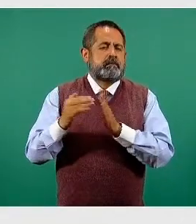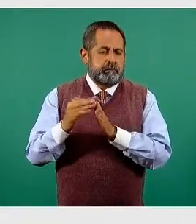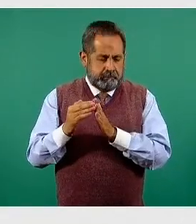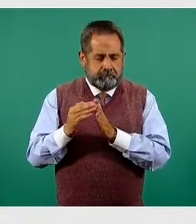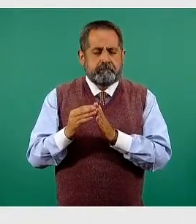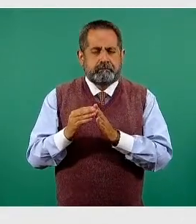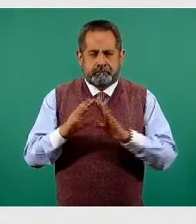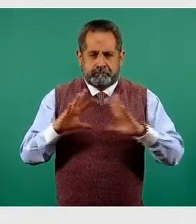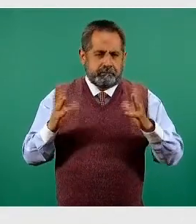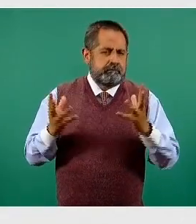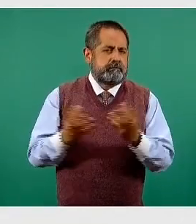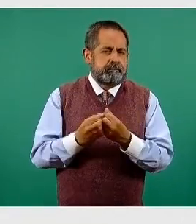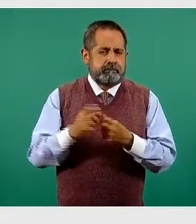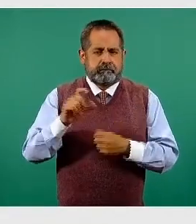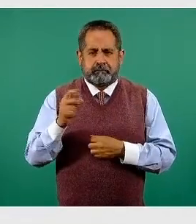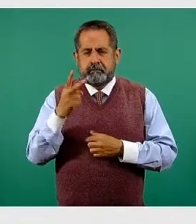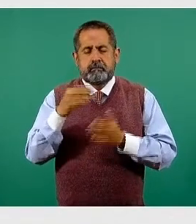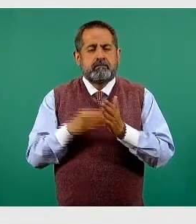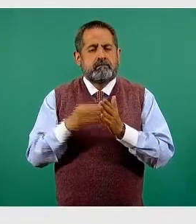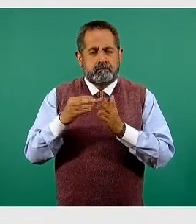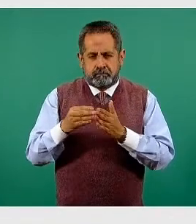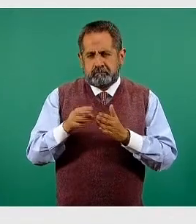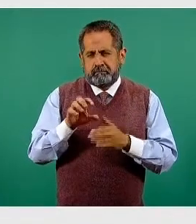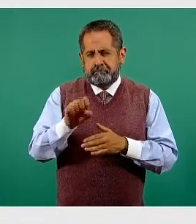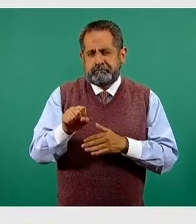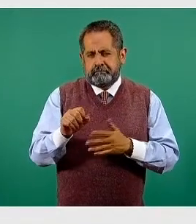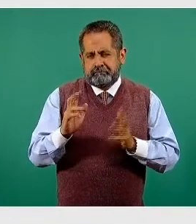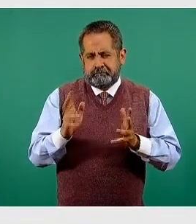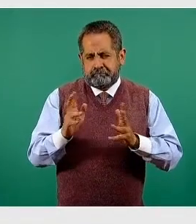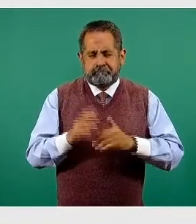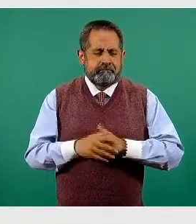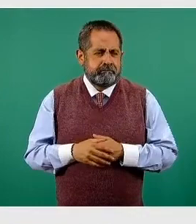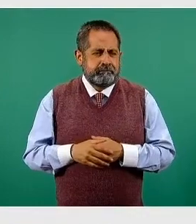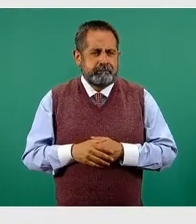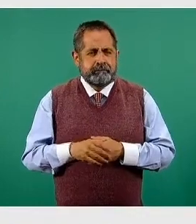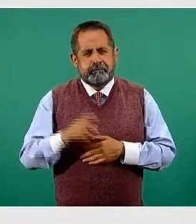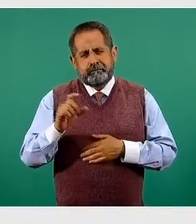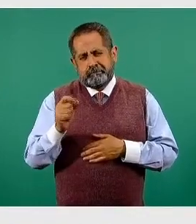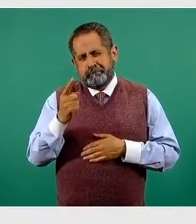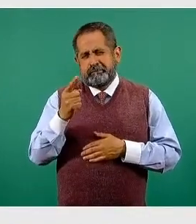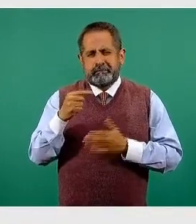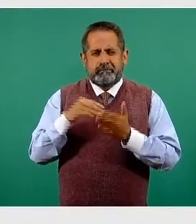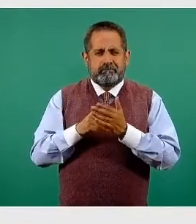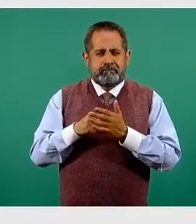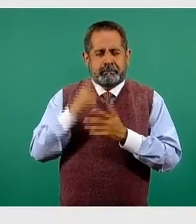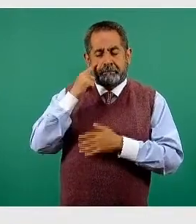22 millones de dosis aplicadas que se reportan en el sistema, exactamente